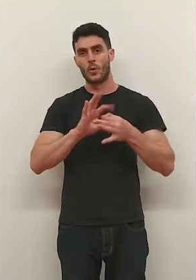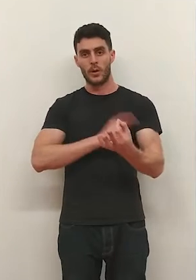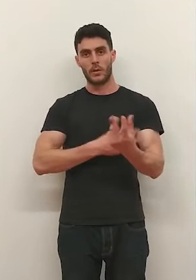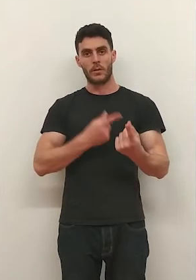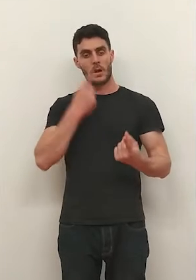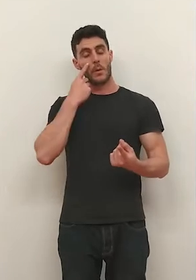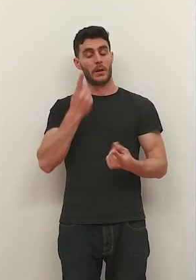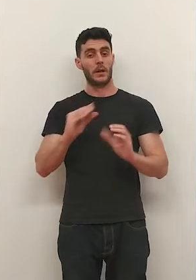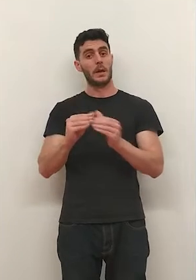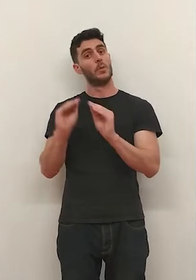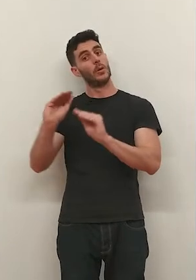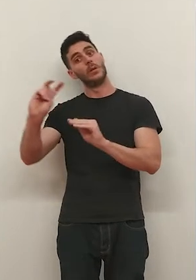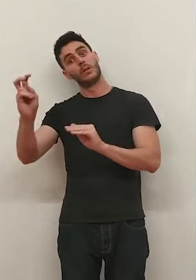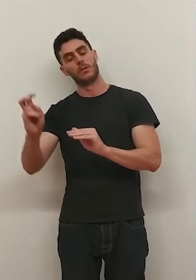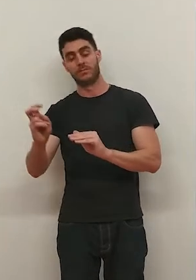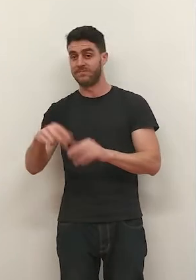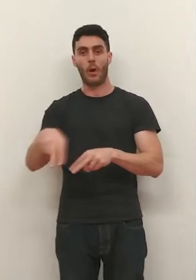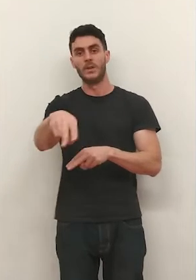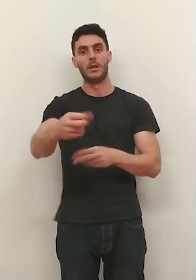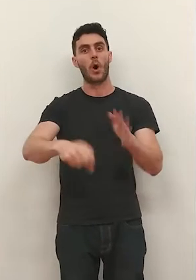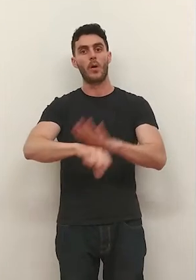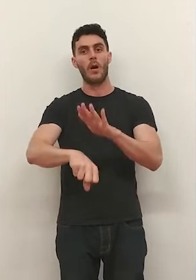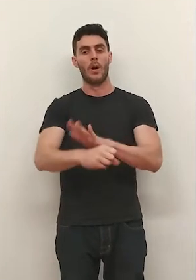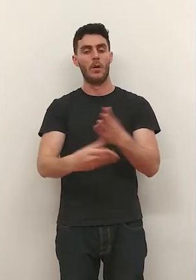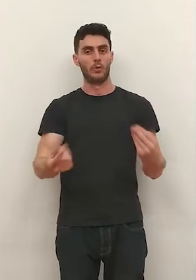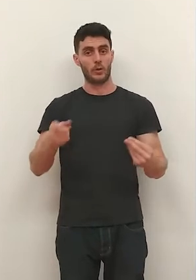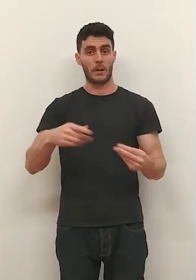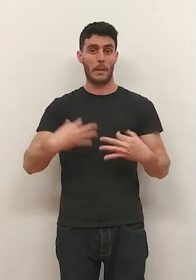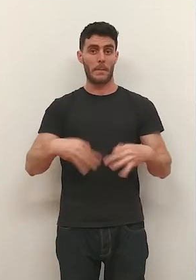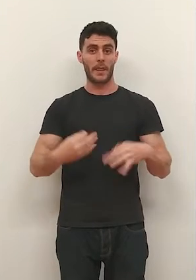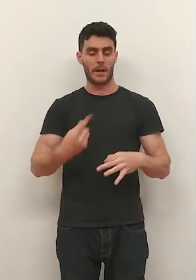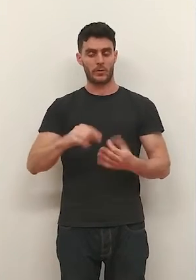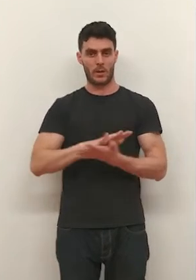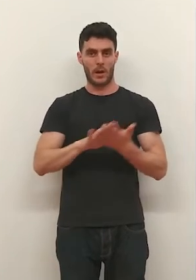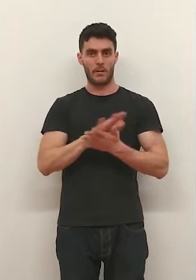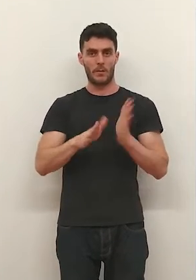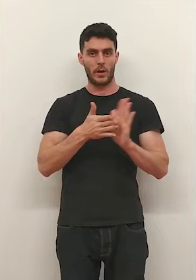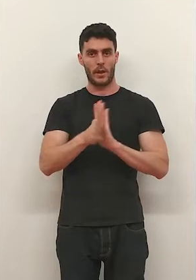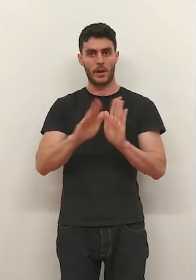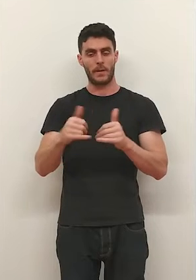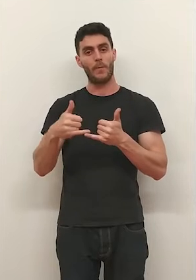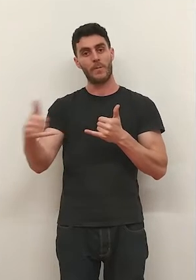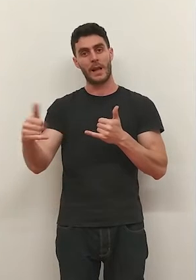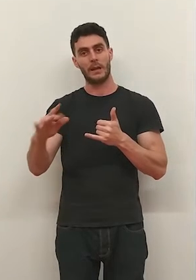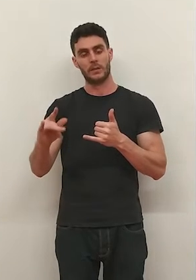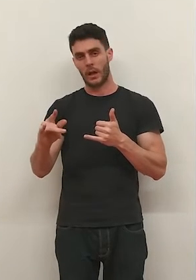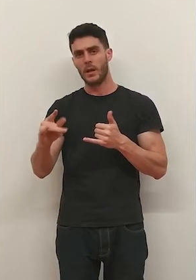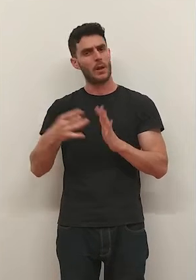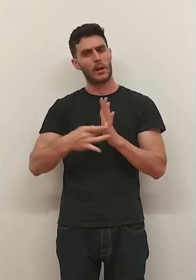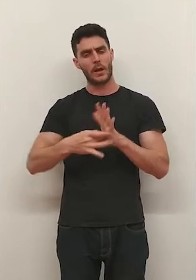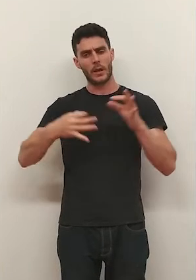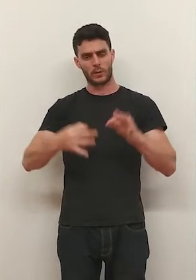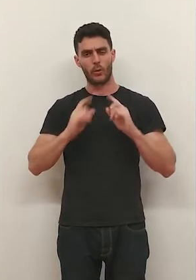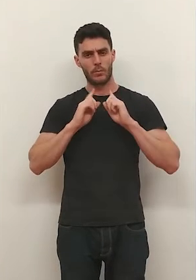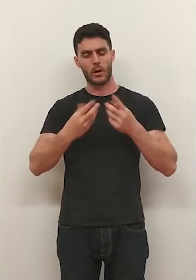muy goleador, ¿no? muy ofensivo. Pero bueno, es cierto también lo que hablamos, ¿no? Al final no deja de ser un filial, que sí, mucho descaro y mucha